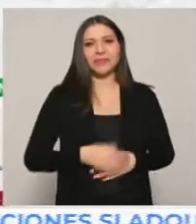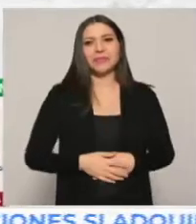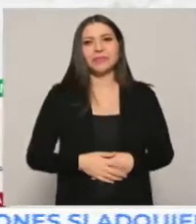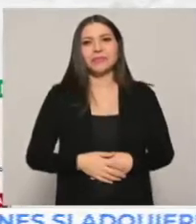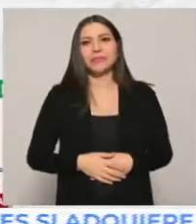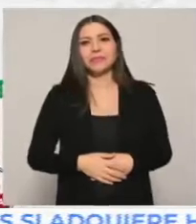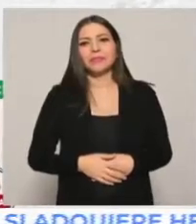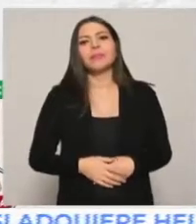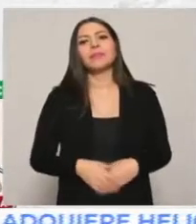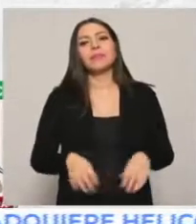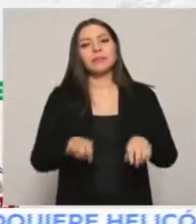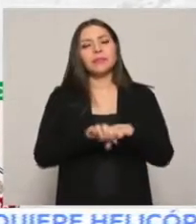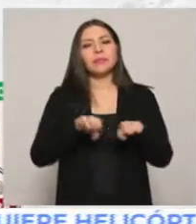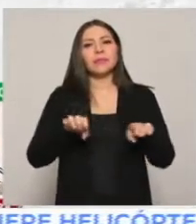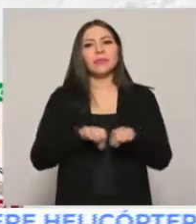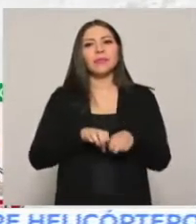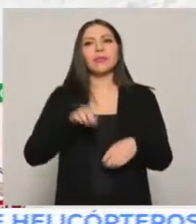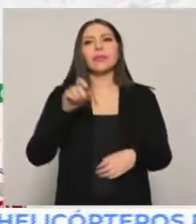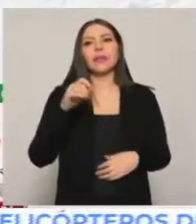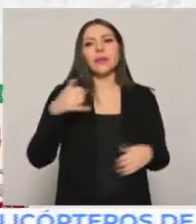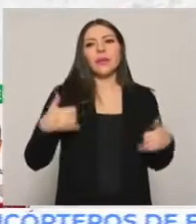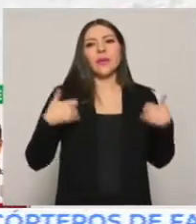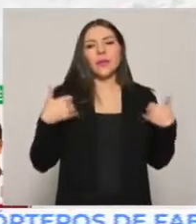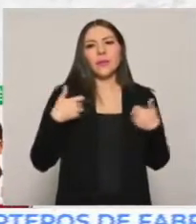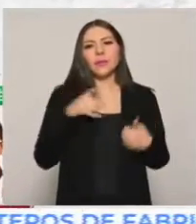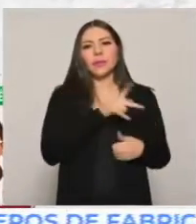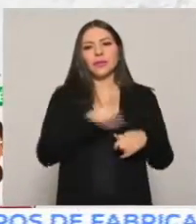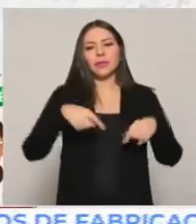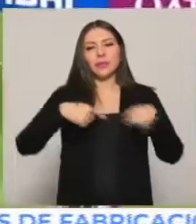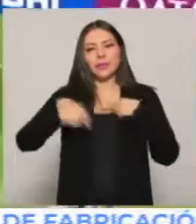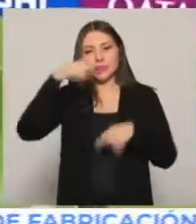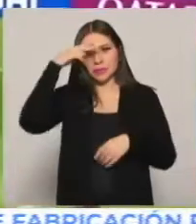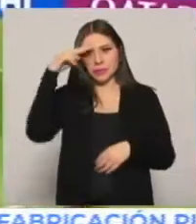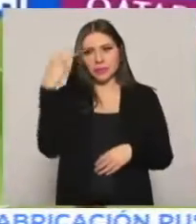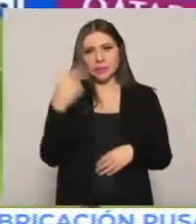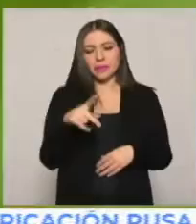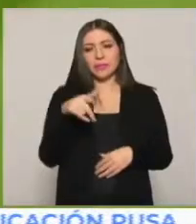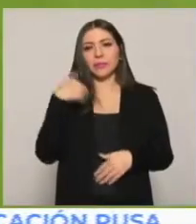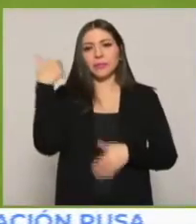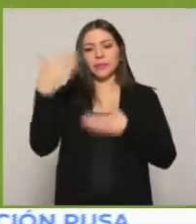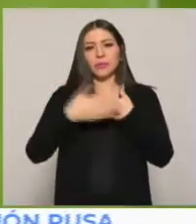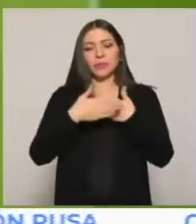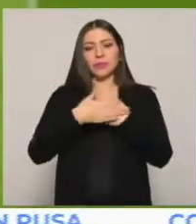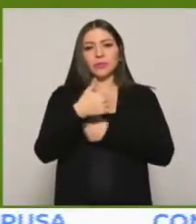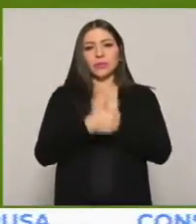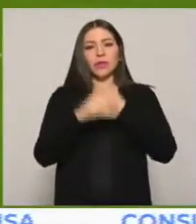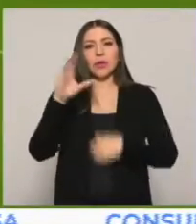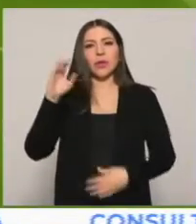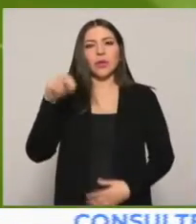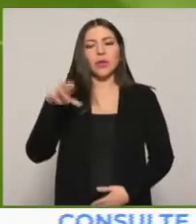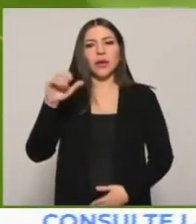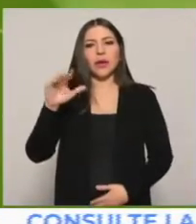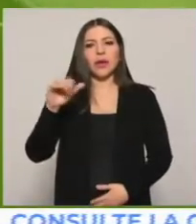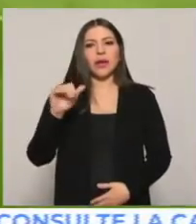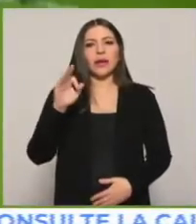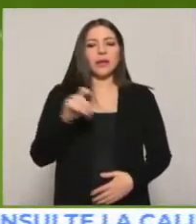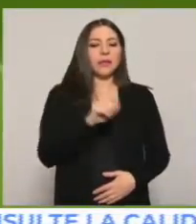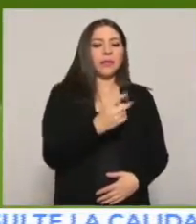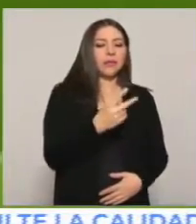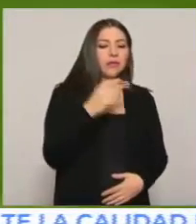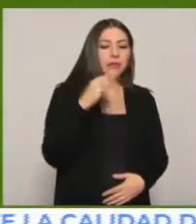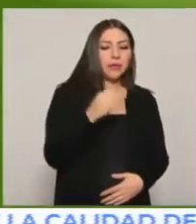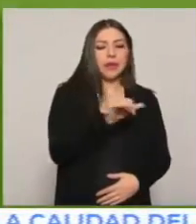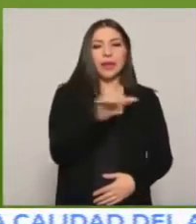La selección mexicana femenil sub-20 anunció la convocatoria para disputar el premundial de CONCACAF del 22 de febrero al 8 de marzo a celebrarse en